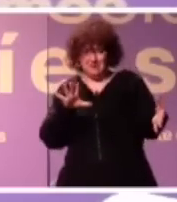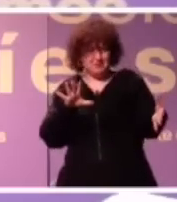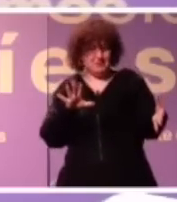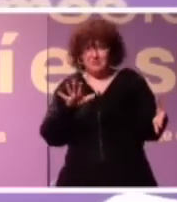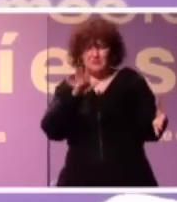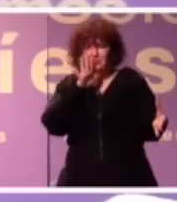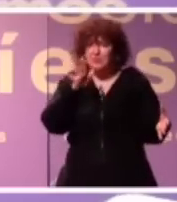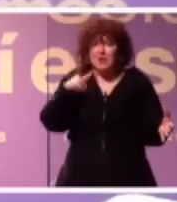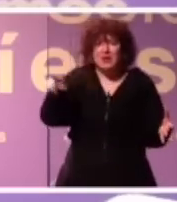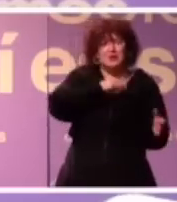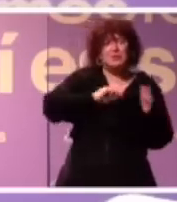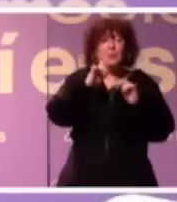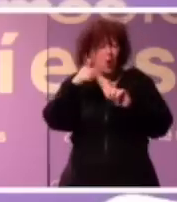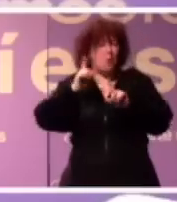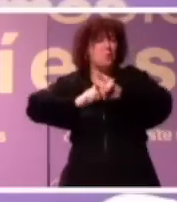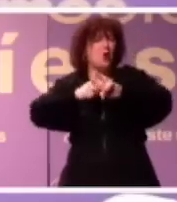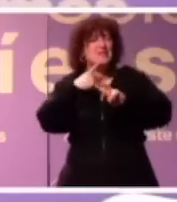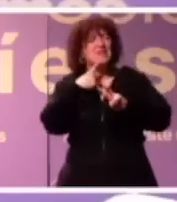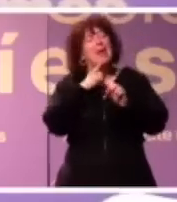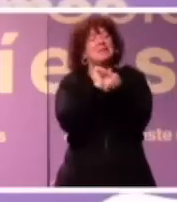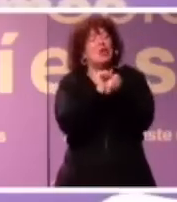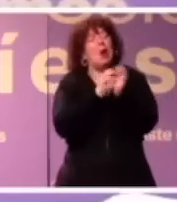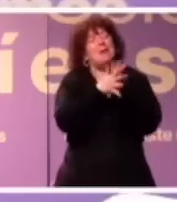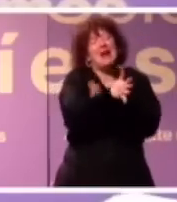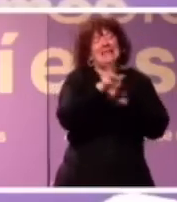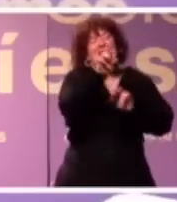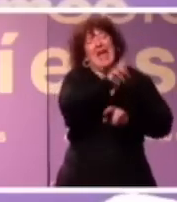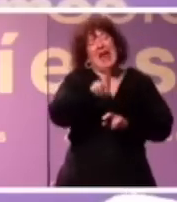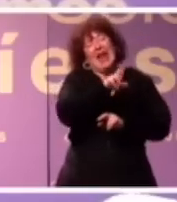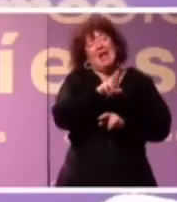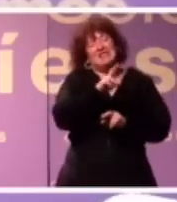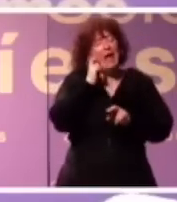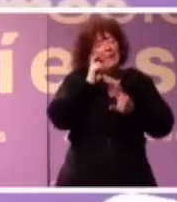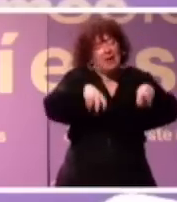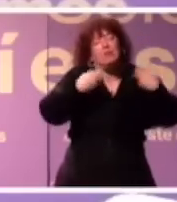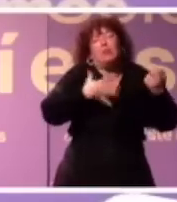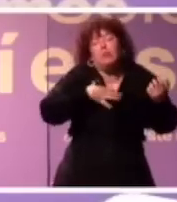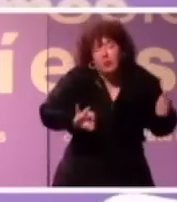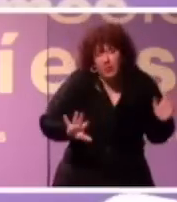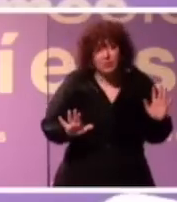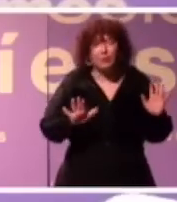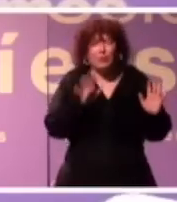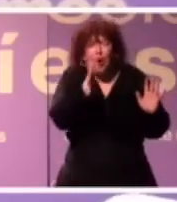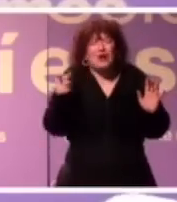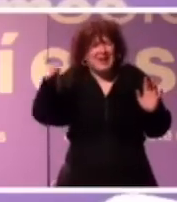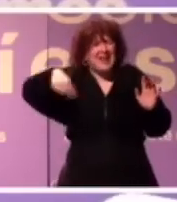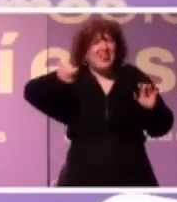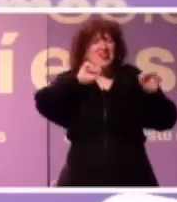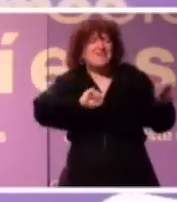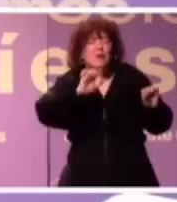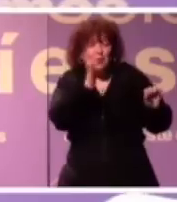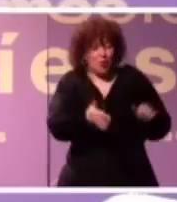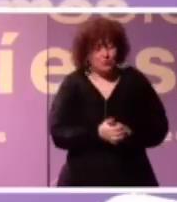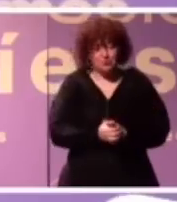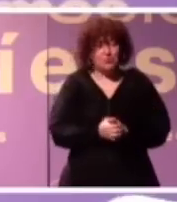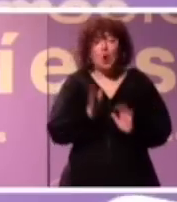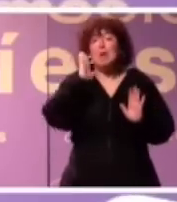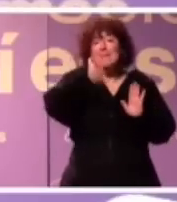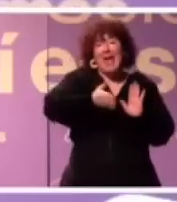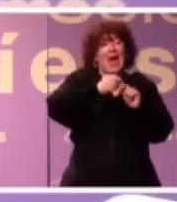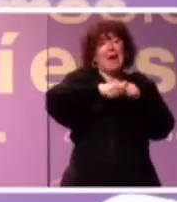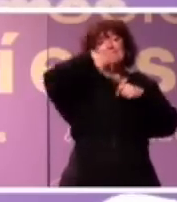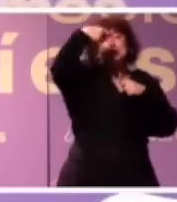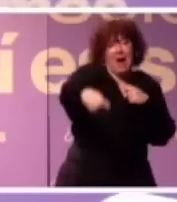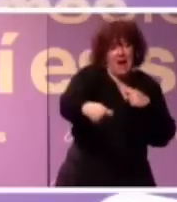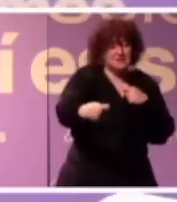Por qué creemos que Box pide prisión permanente revisable Y si pudieran pena de muerte porque imponer una pena muy alta